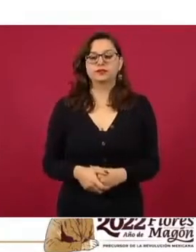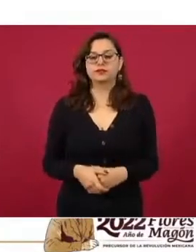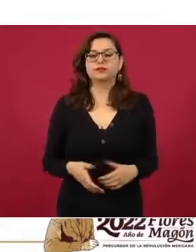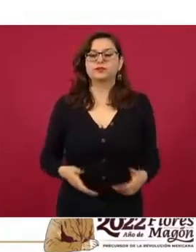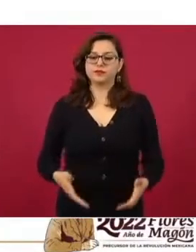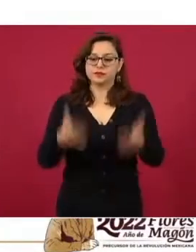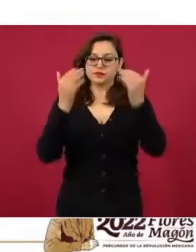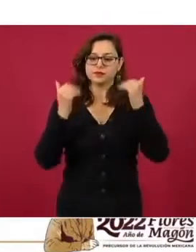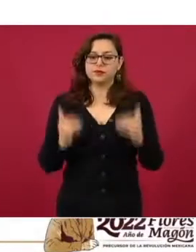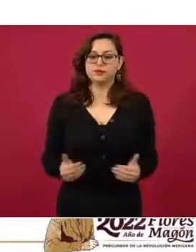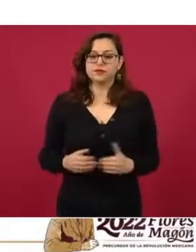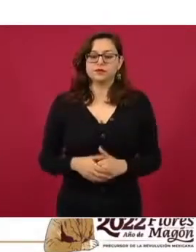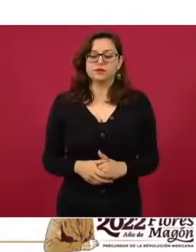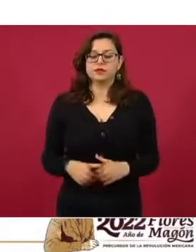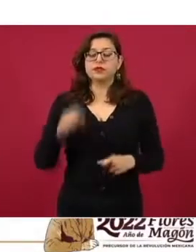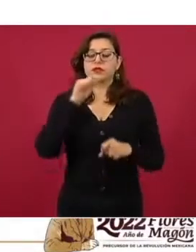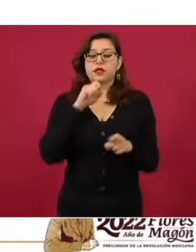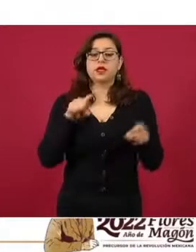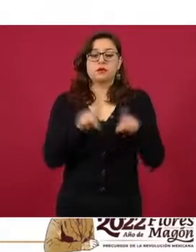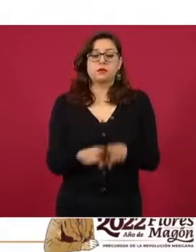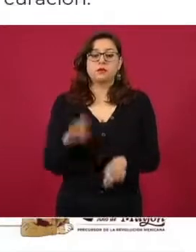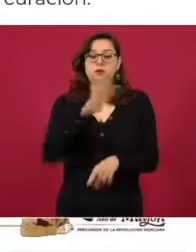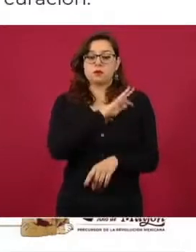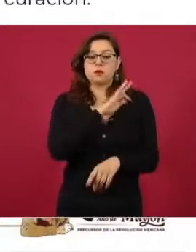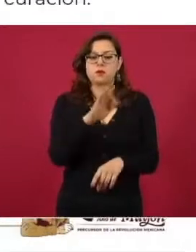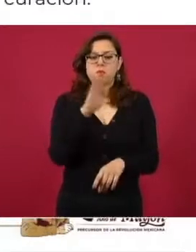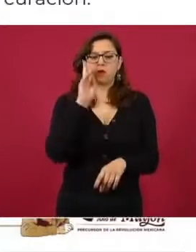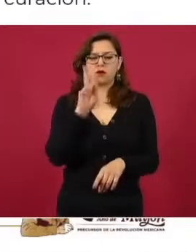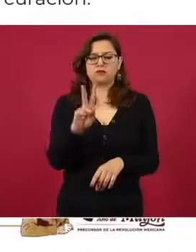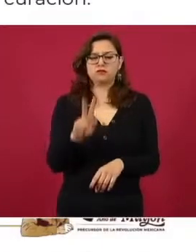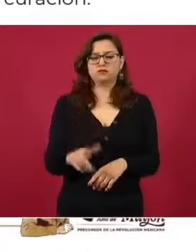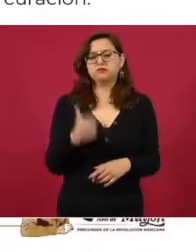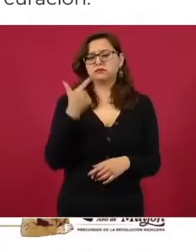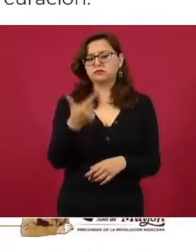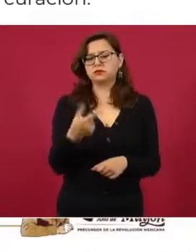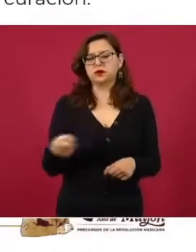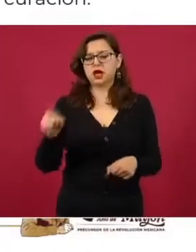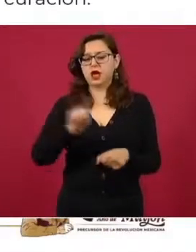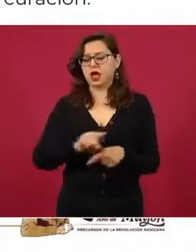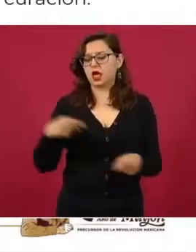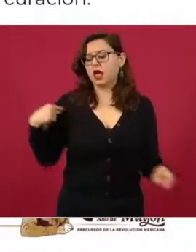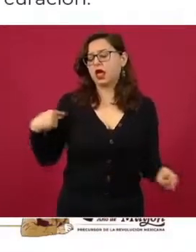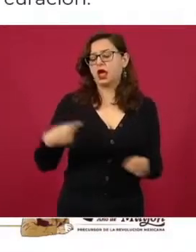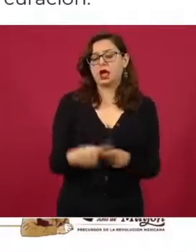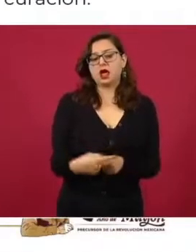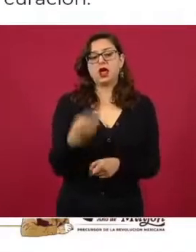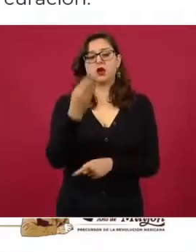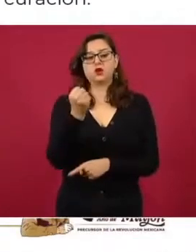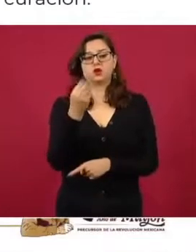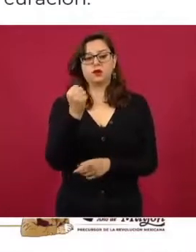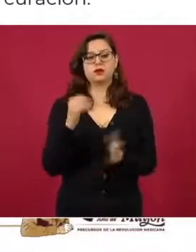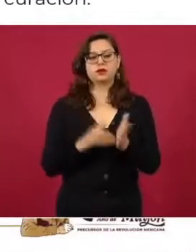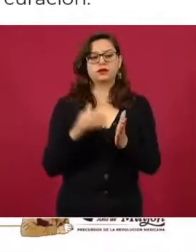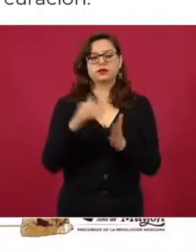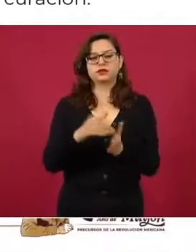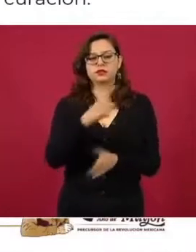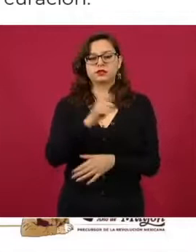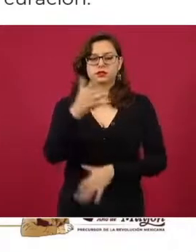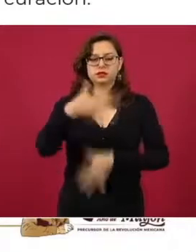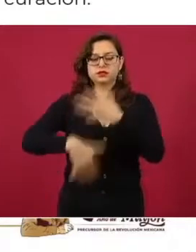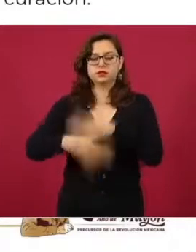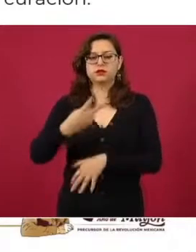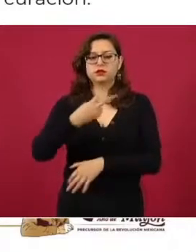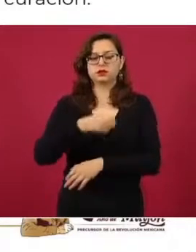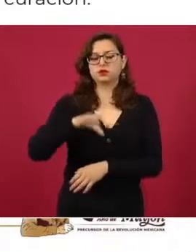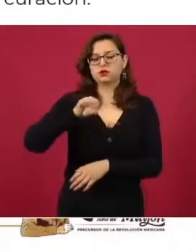siguiente, pueden ver ustedes que en los últimos siete días se entregaron nueve millones 115 mil 299